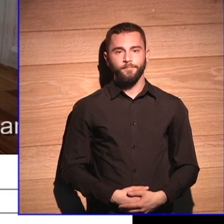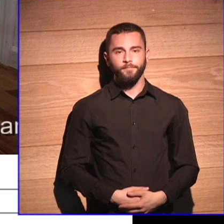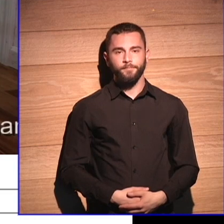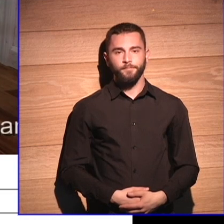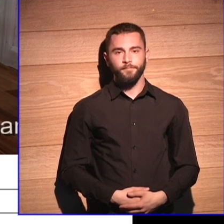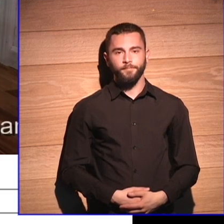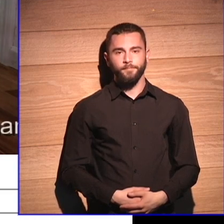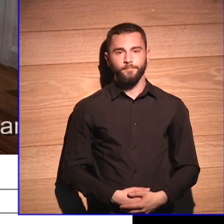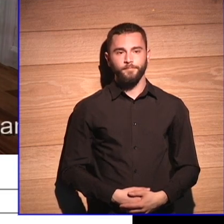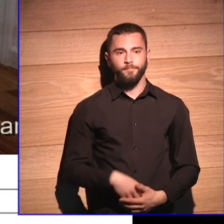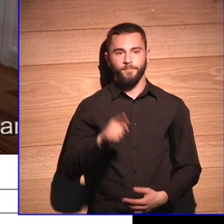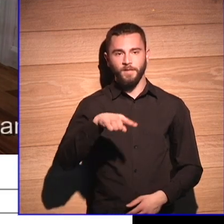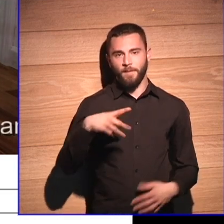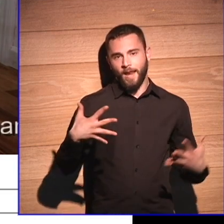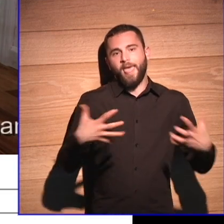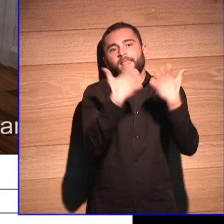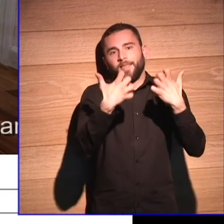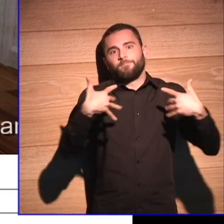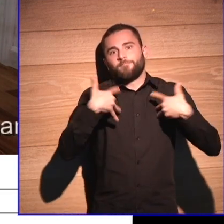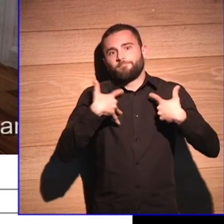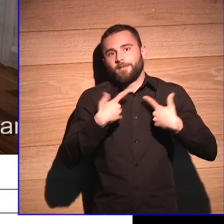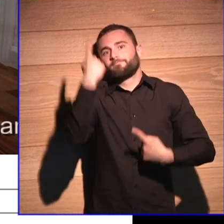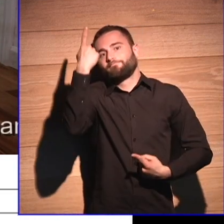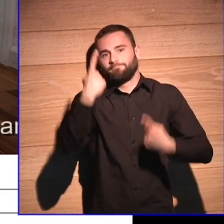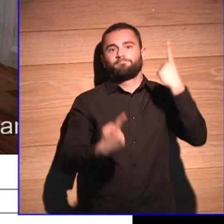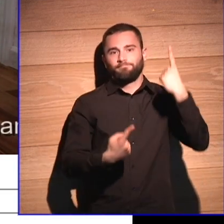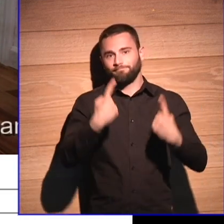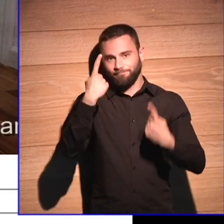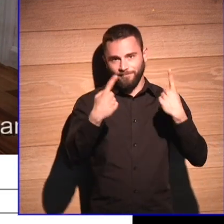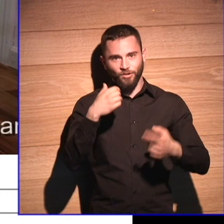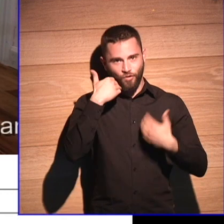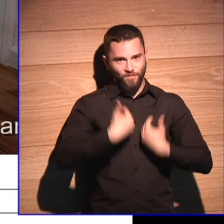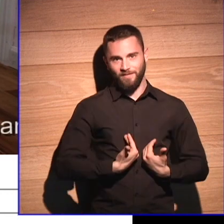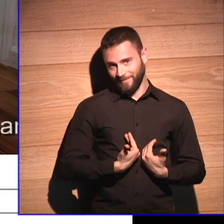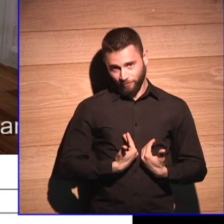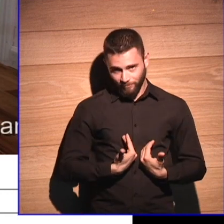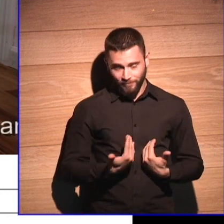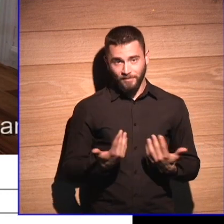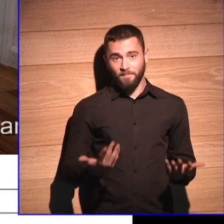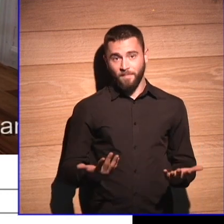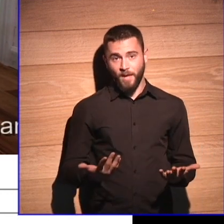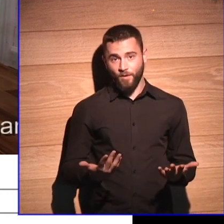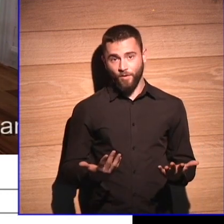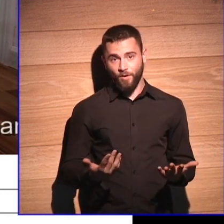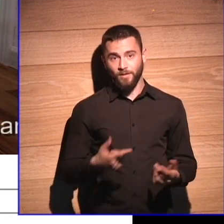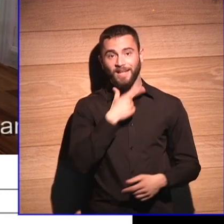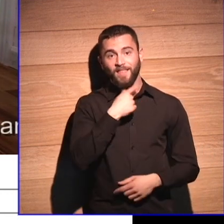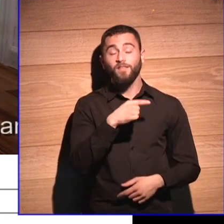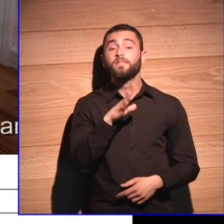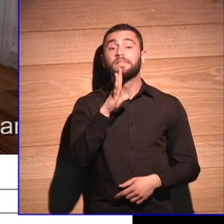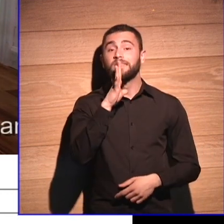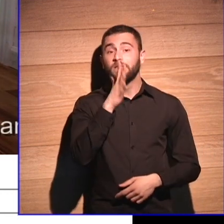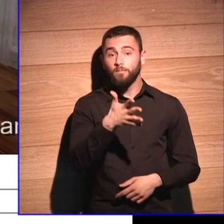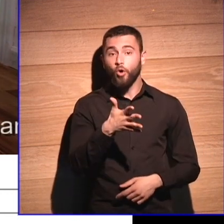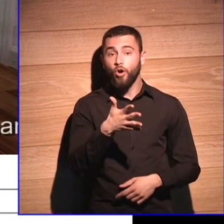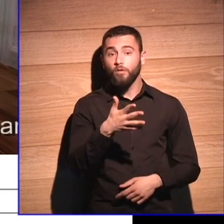También sufre percances, a veces, no es solo una prerrogativa humana, pero la gracia aquí es que se